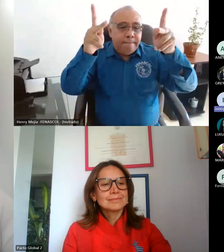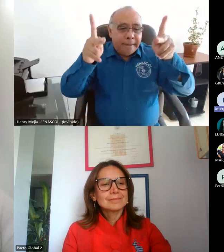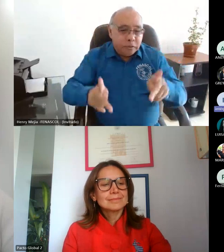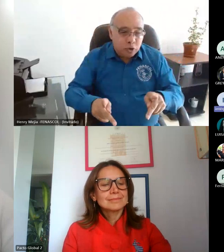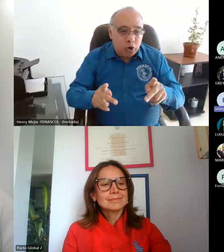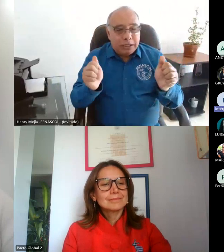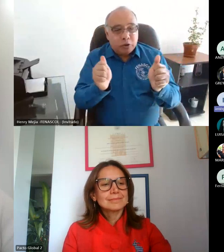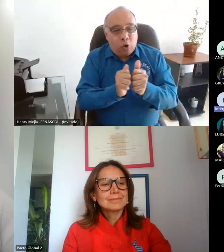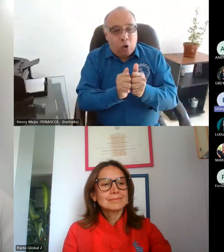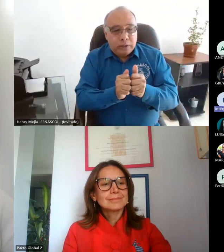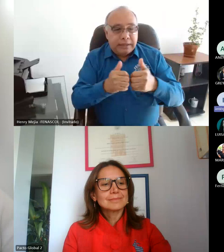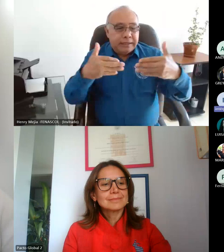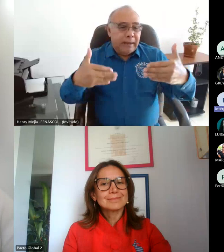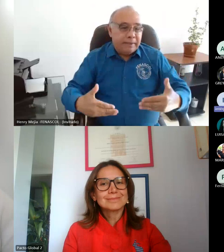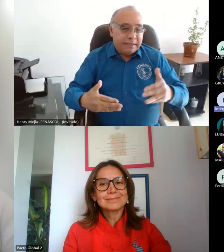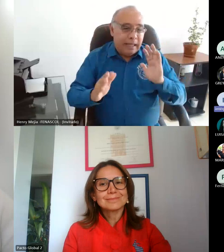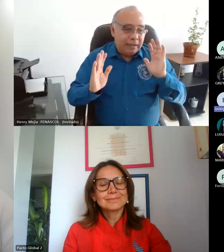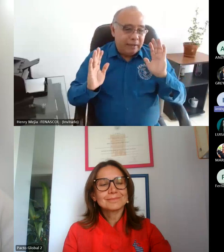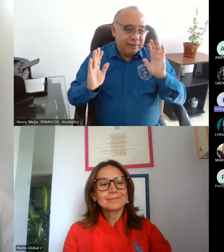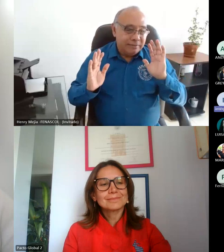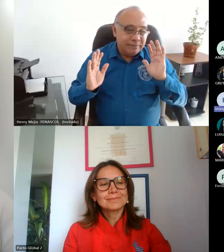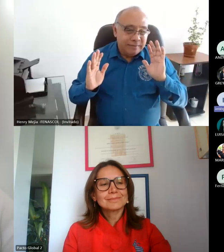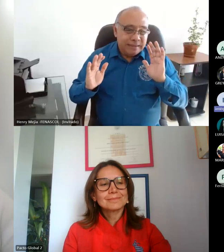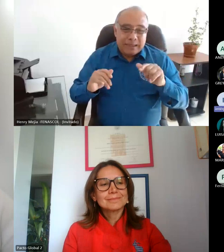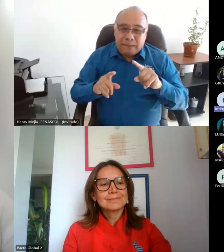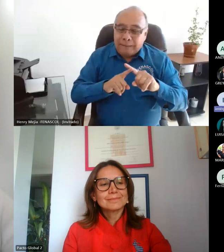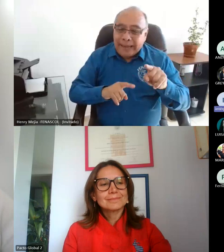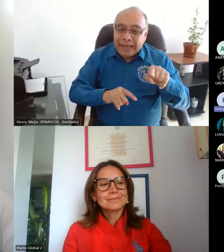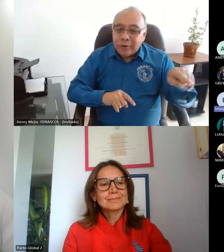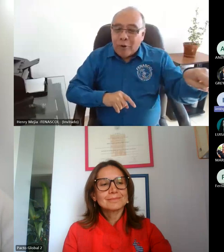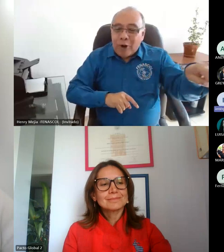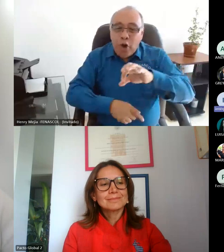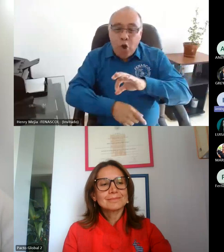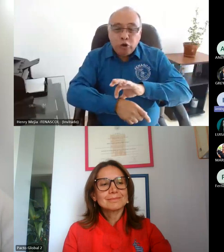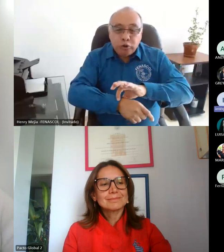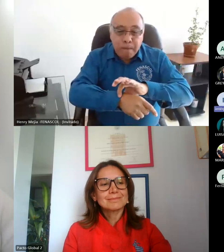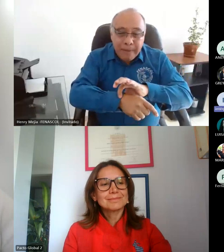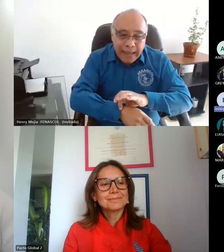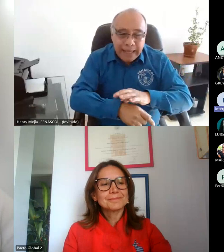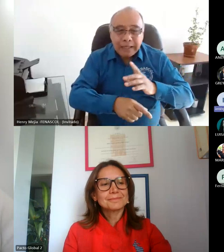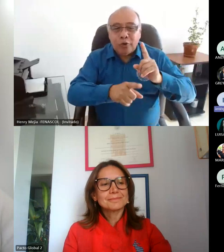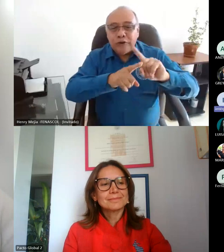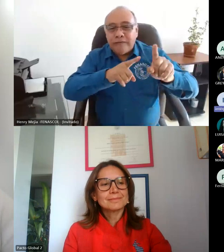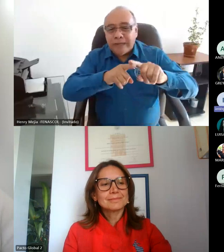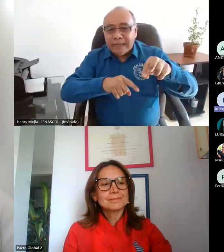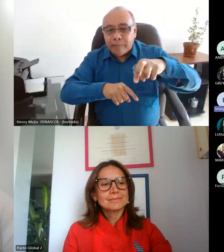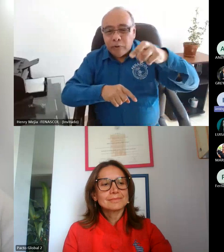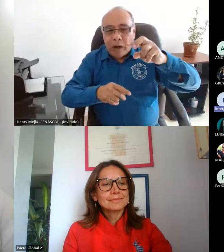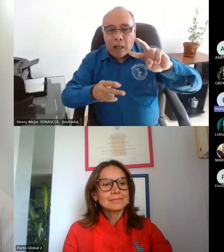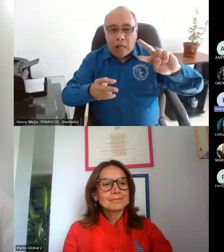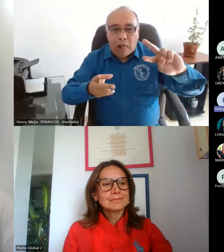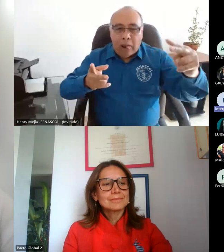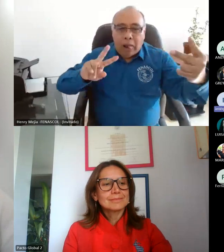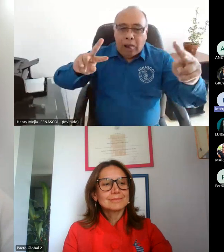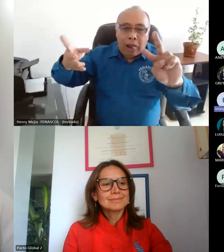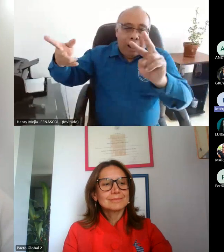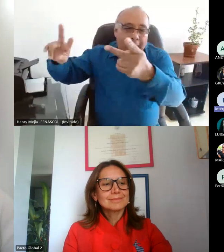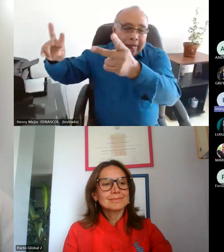eh los términos adecuados Sí y el término adecuado es personas con discapacidad